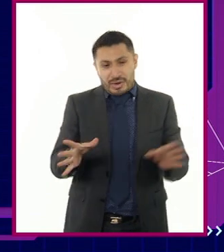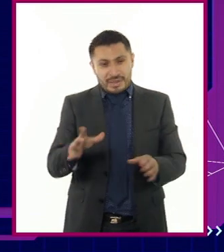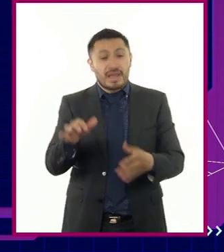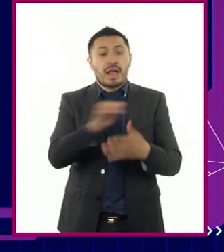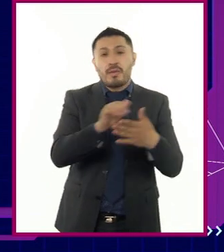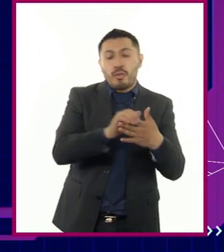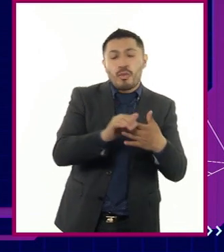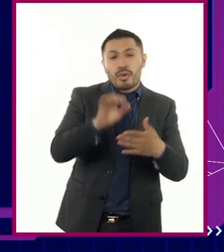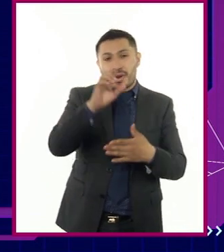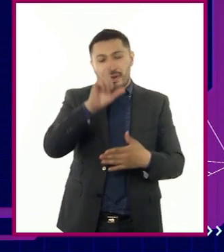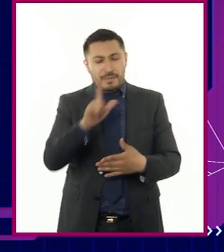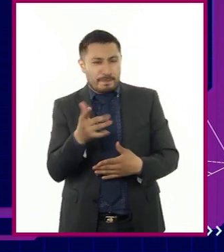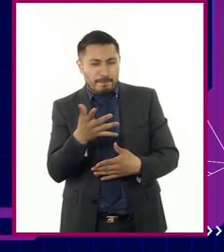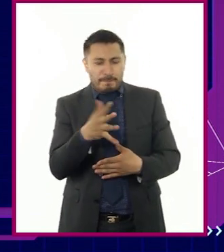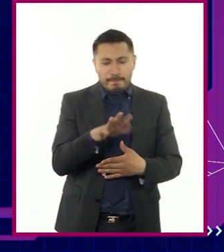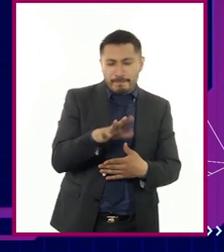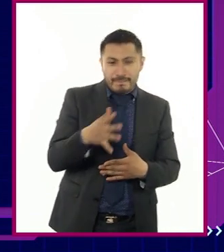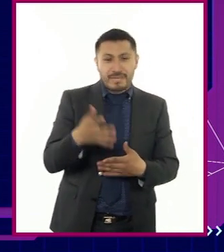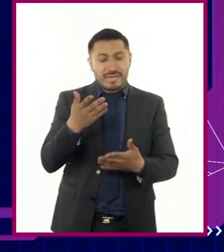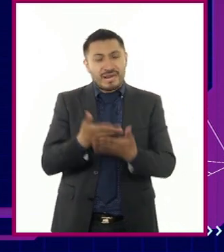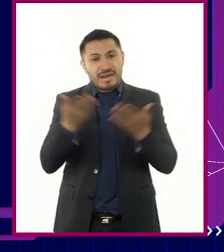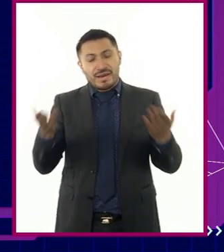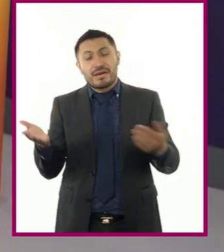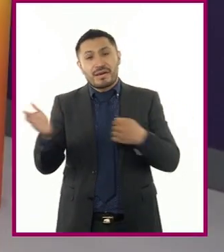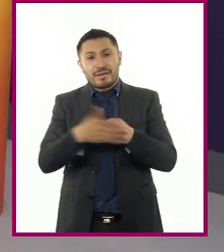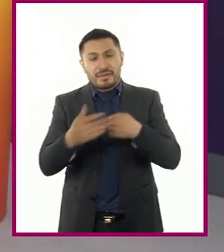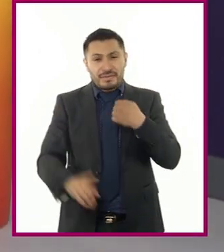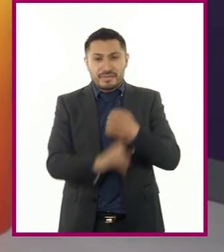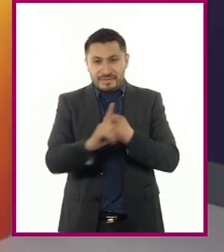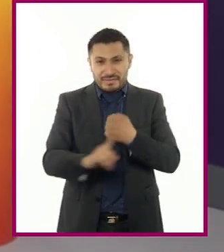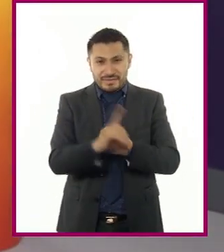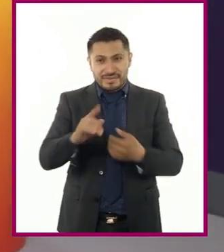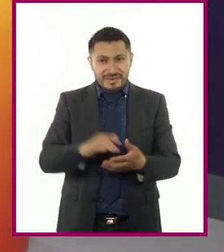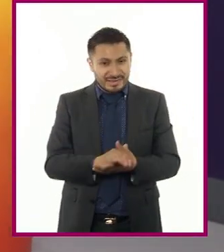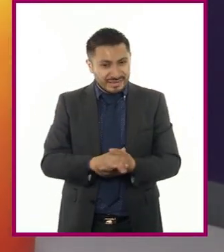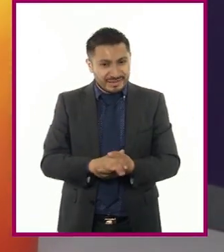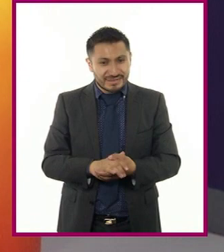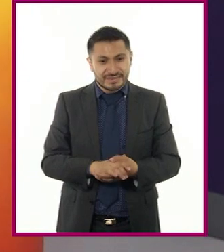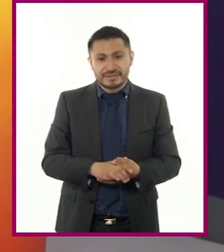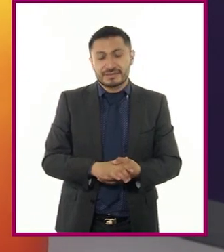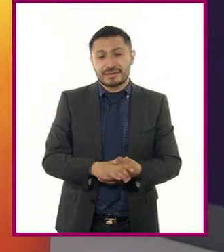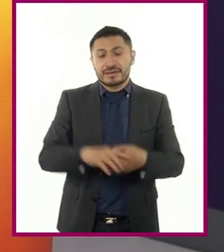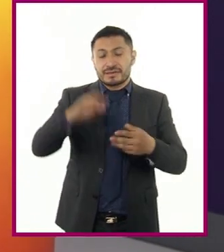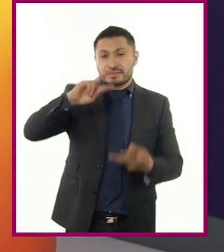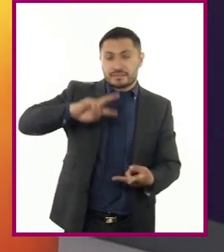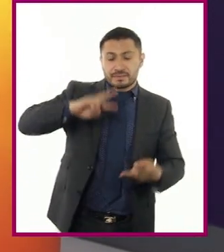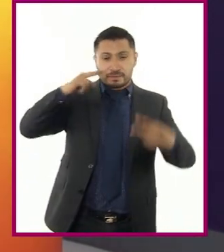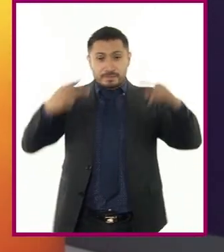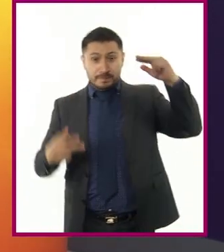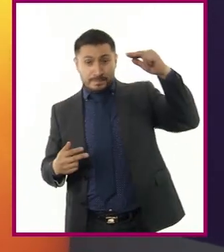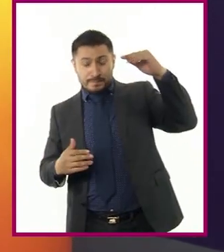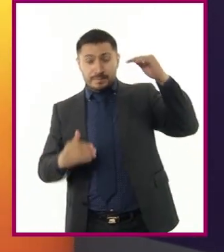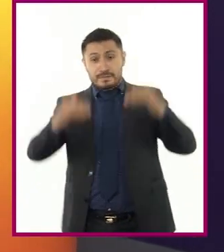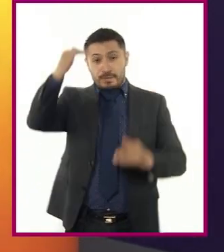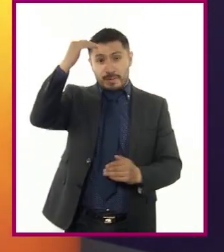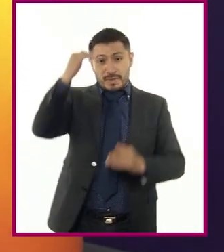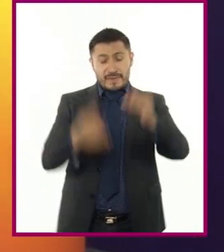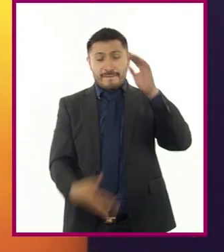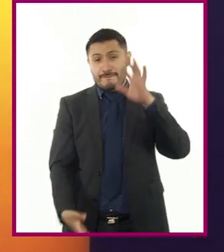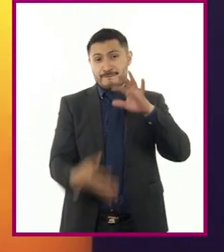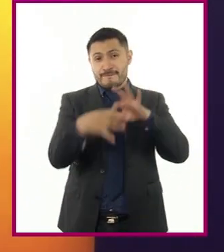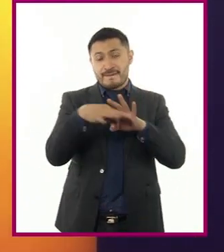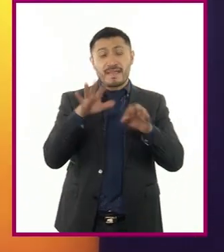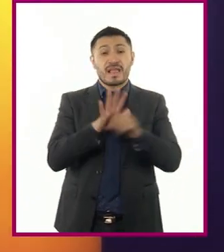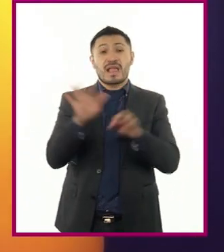morado y violeta. Vayamos con otra situación. La proporcionalidad inversa también está relacionada con la